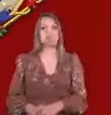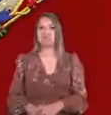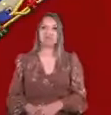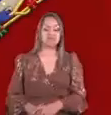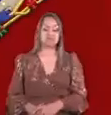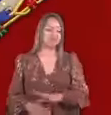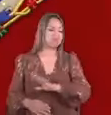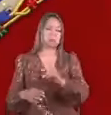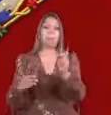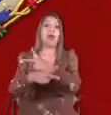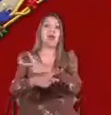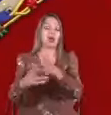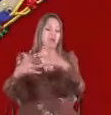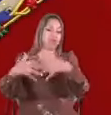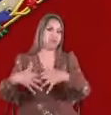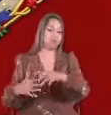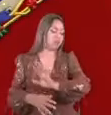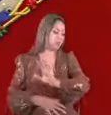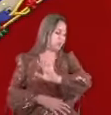van a empeorar.